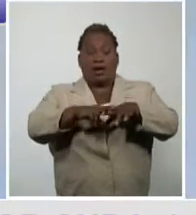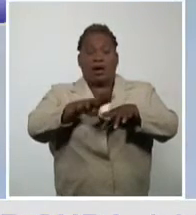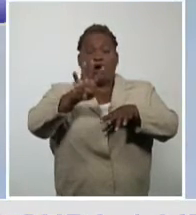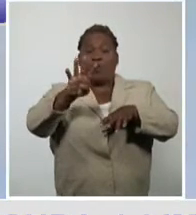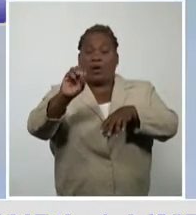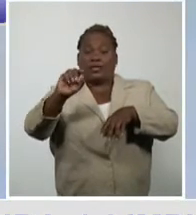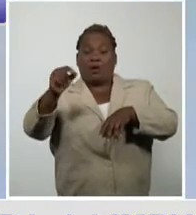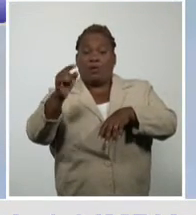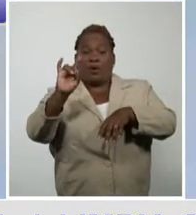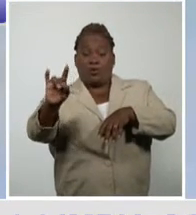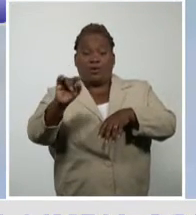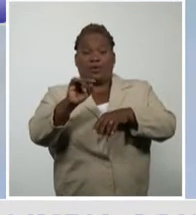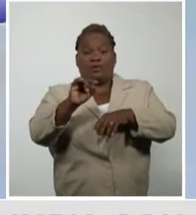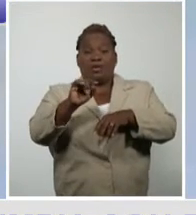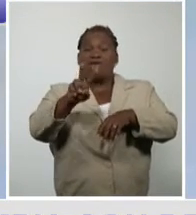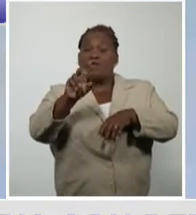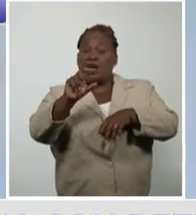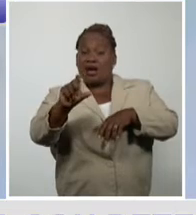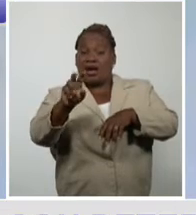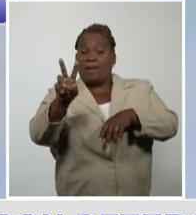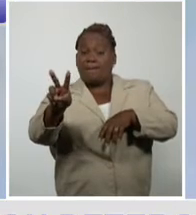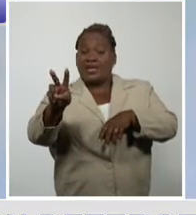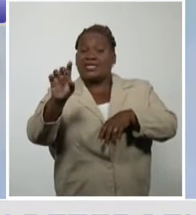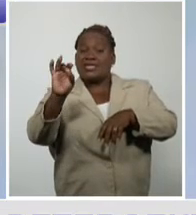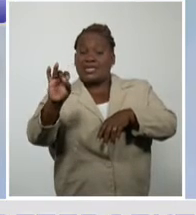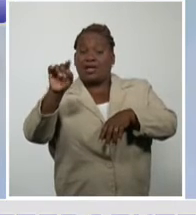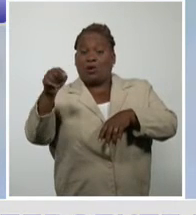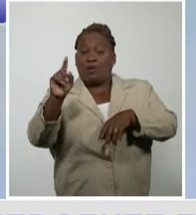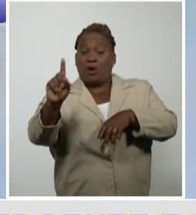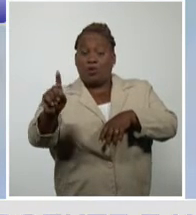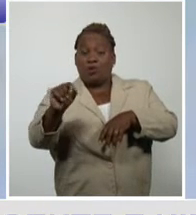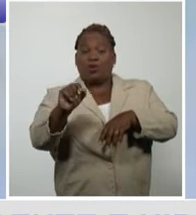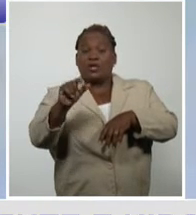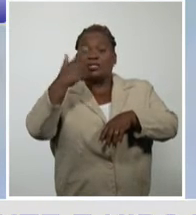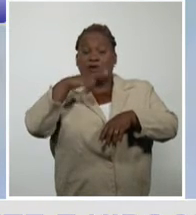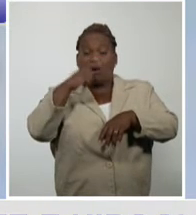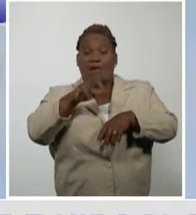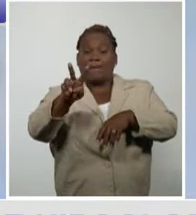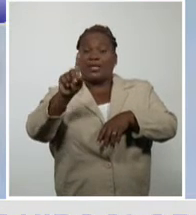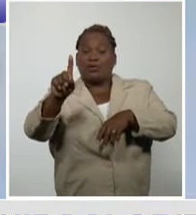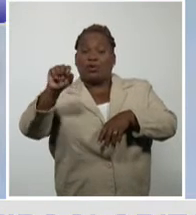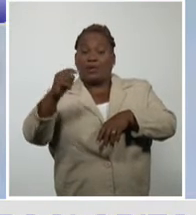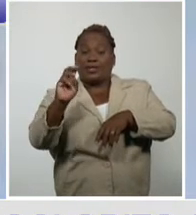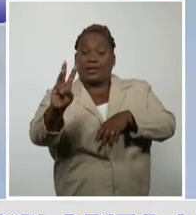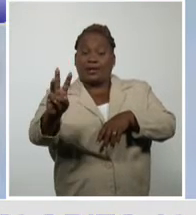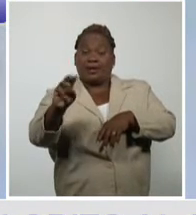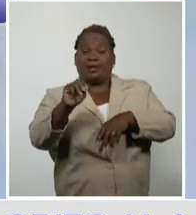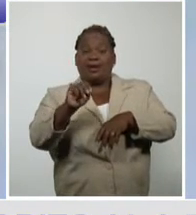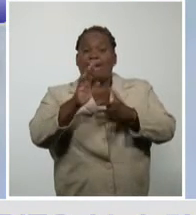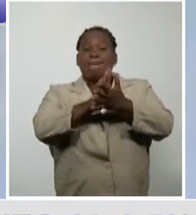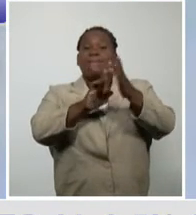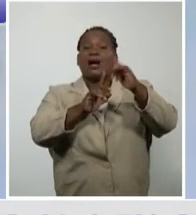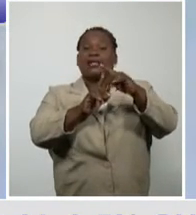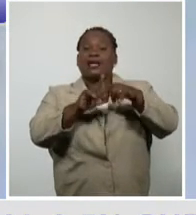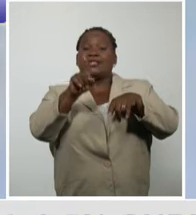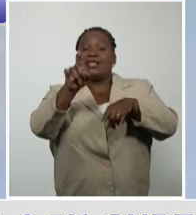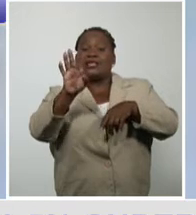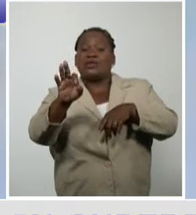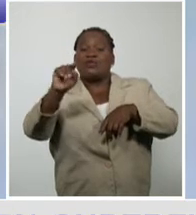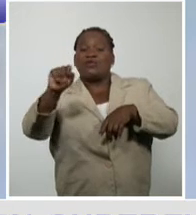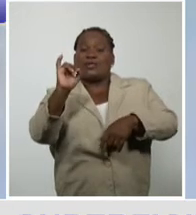40,9%, Villa Clara 27,1%, Ciego de Ávila 21,3%, Matanzas